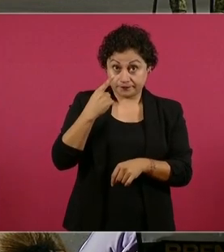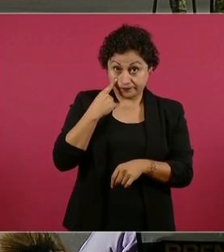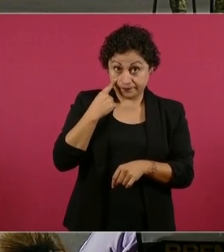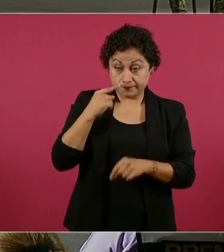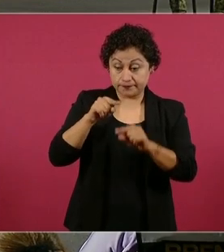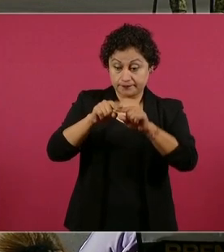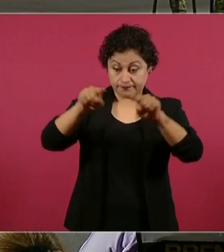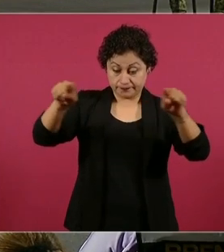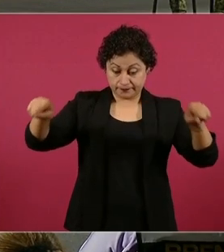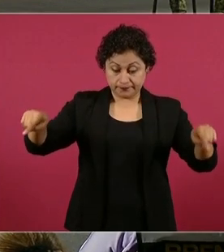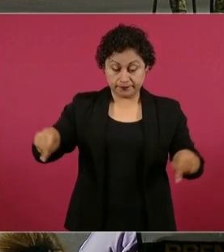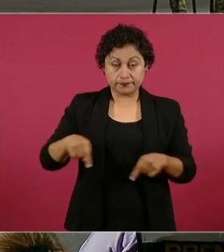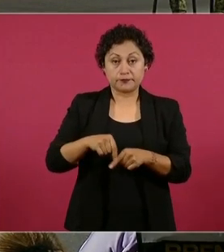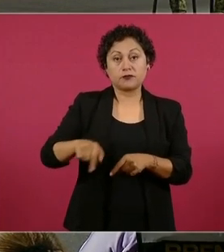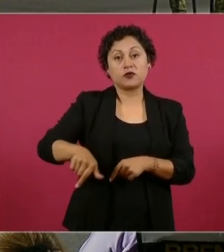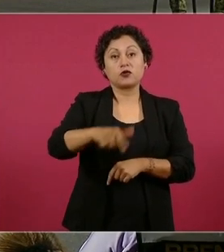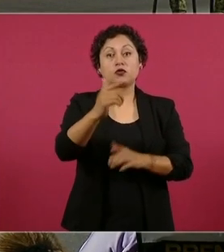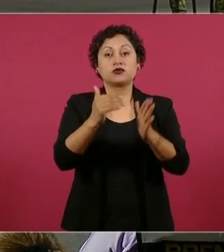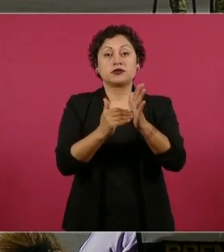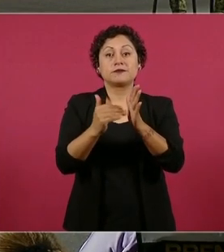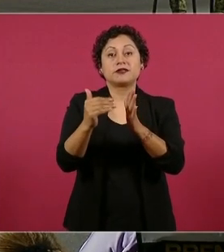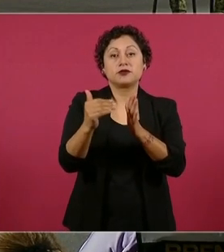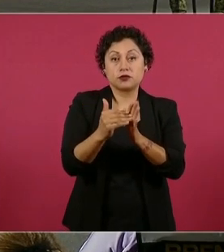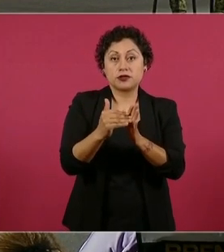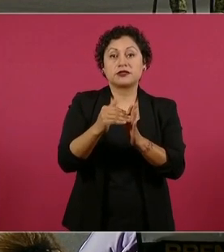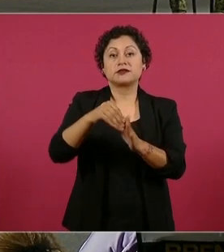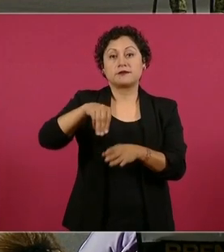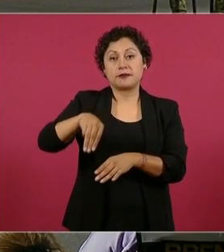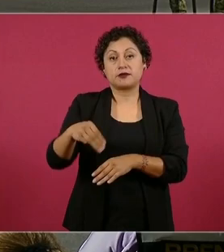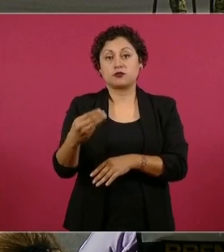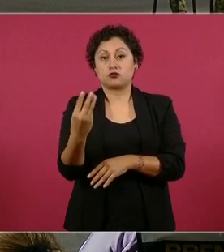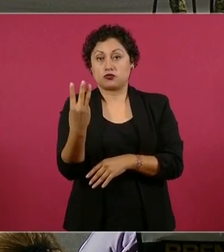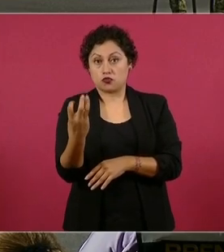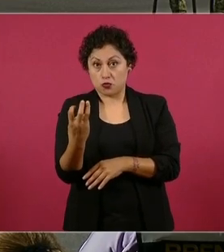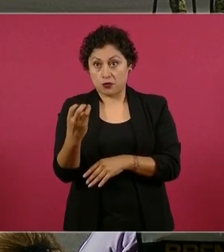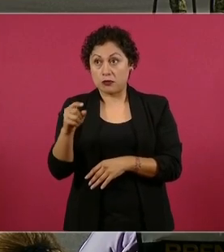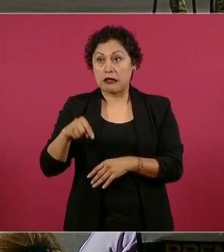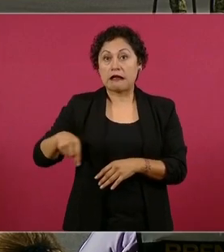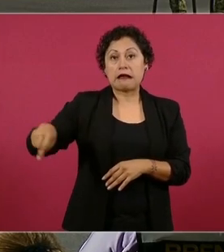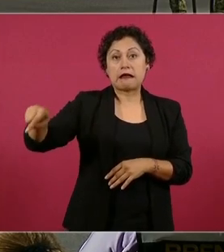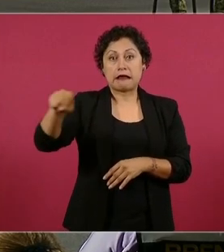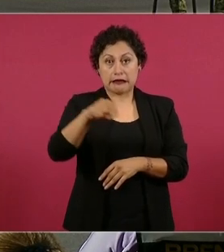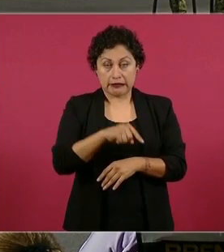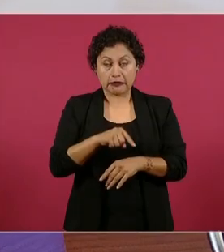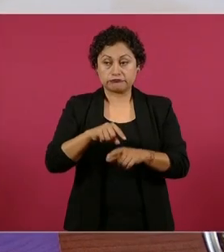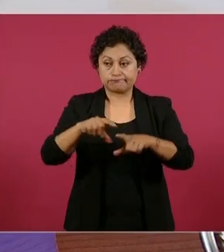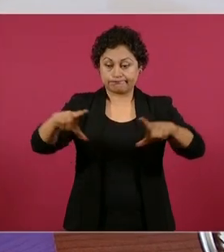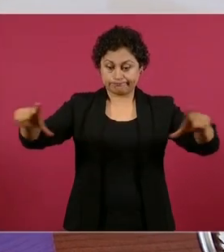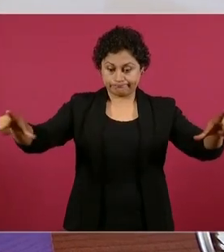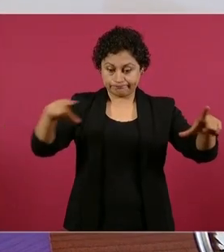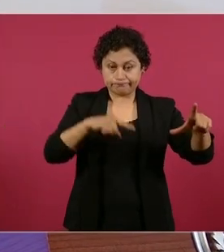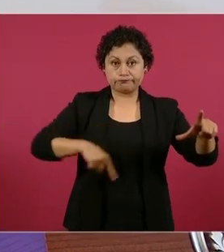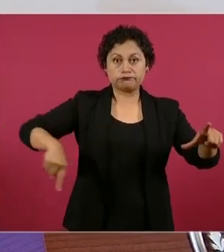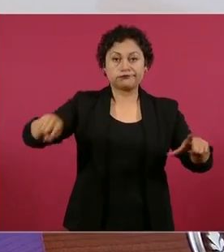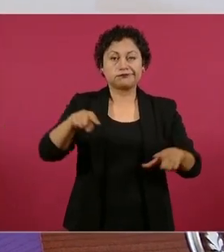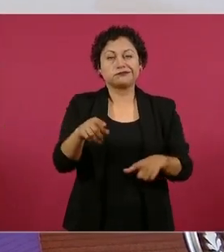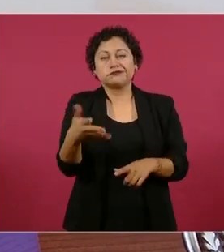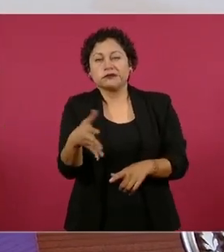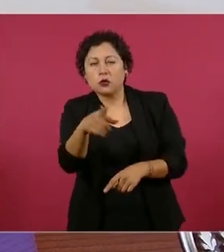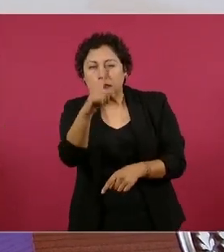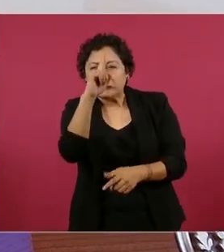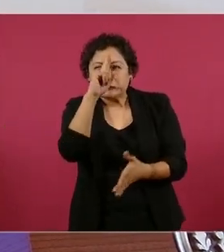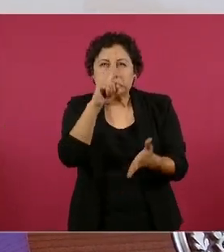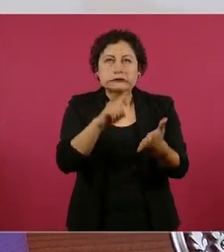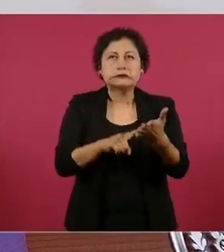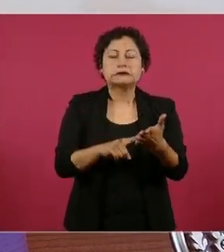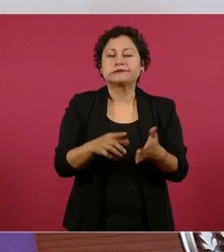de metros cúbicos. Estos 12 millones de metros cúbicos es equivalente a llenar más de